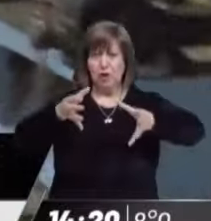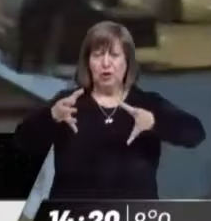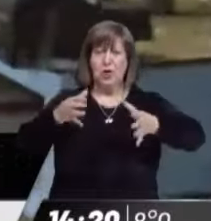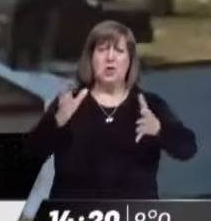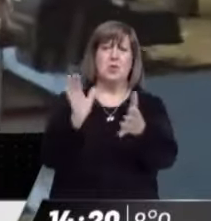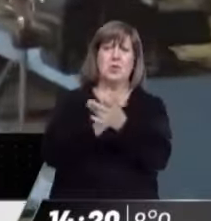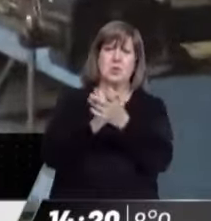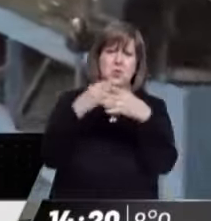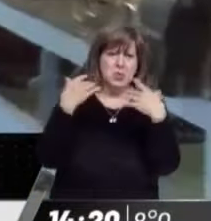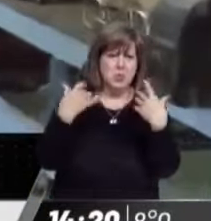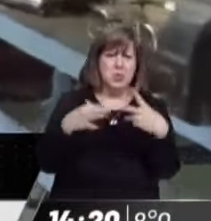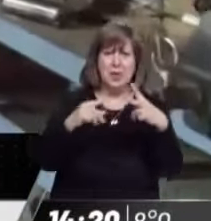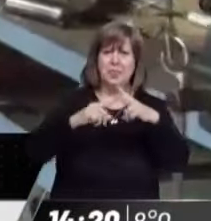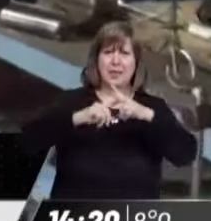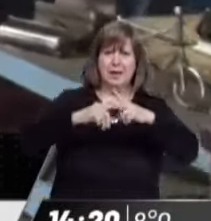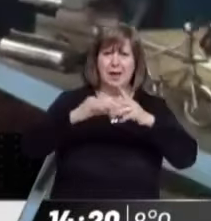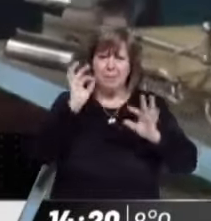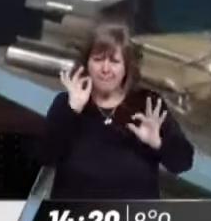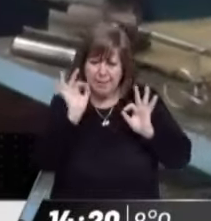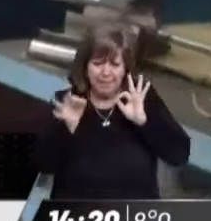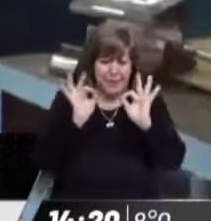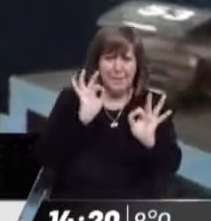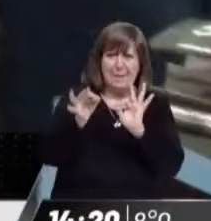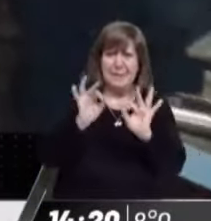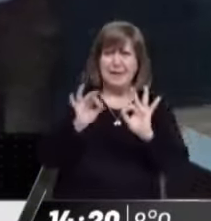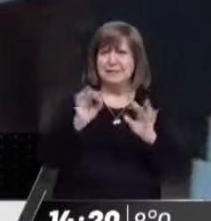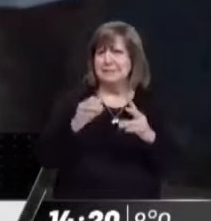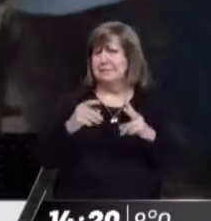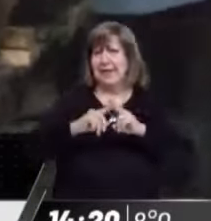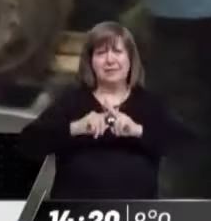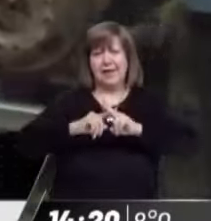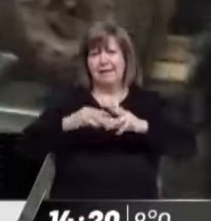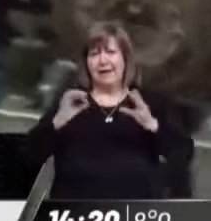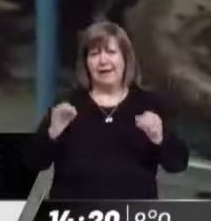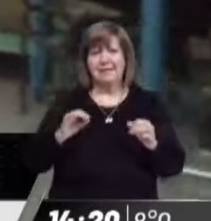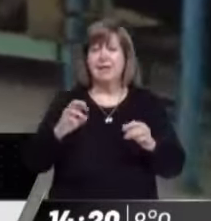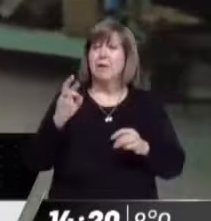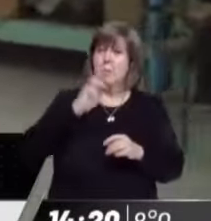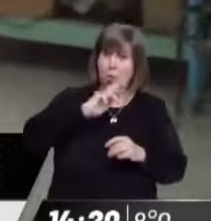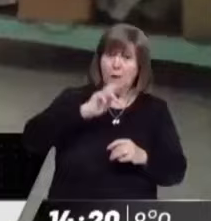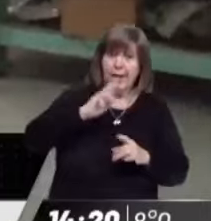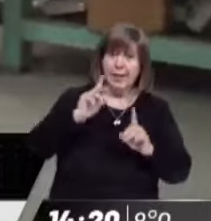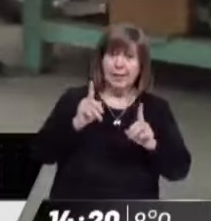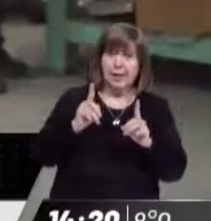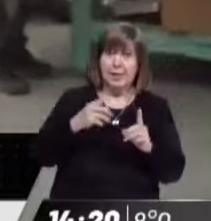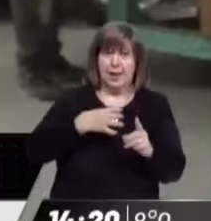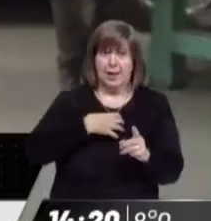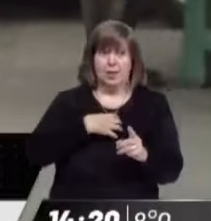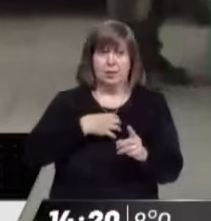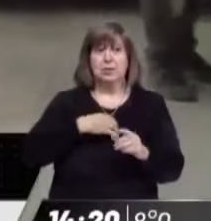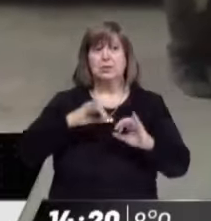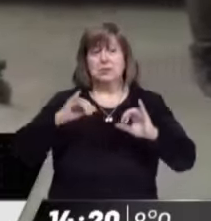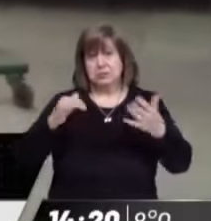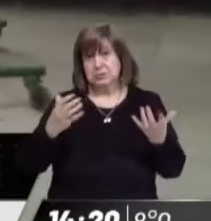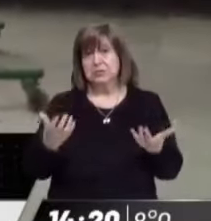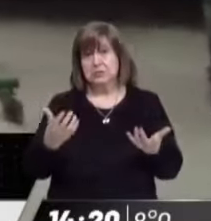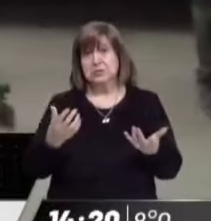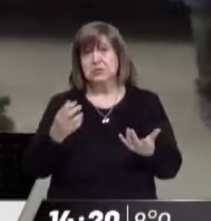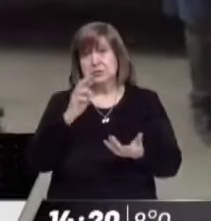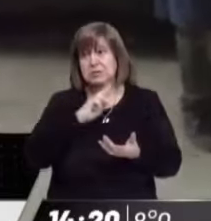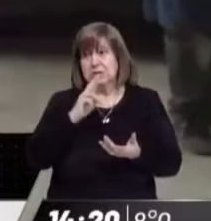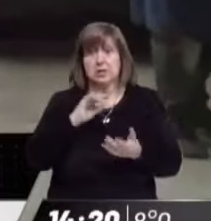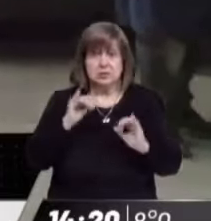que es un taller. Me O sea, encanta. se hace todo lo que se hace en un taller. Veo mujeres trabajando, qué Sí, maravilla. hemos tenido varias